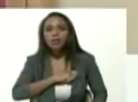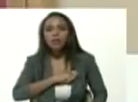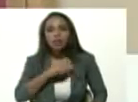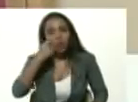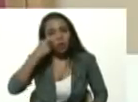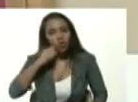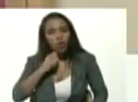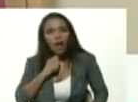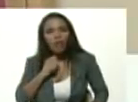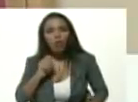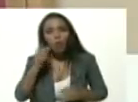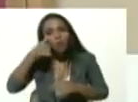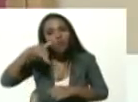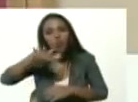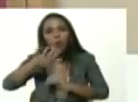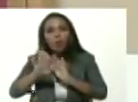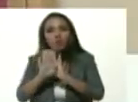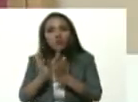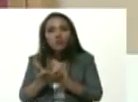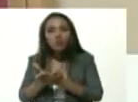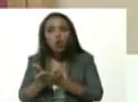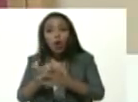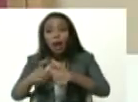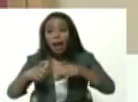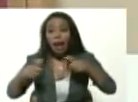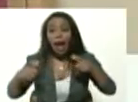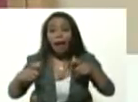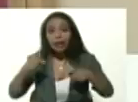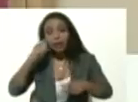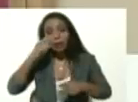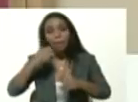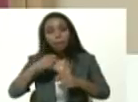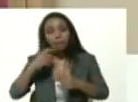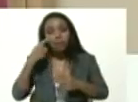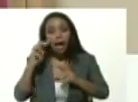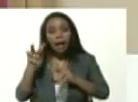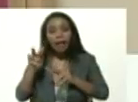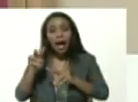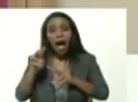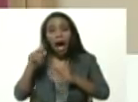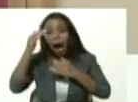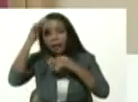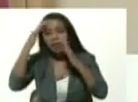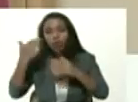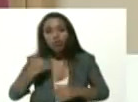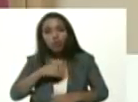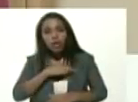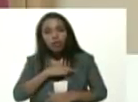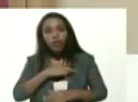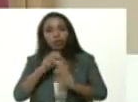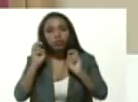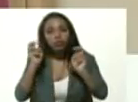llorando por los pueblos del mundo. Las grandes mayorías andamos atendiendo nuestros asuntos,